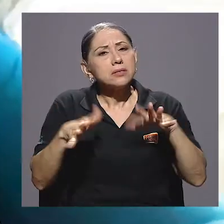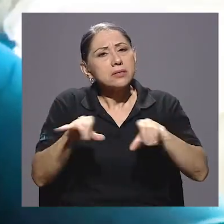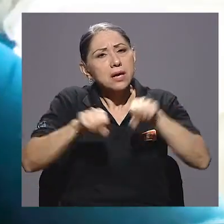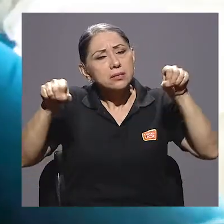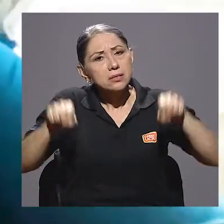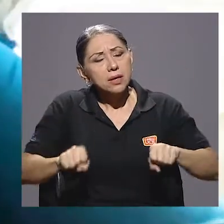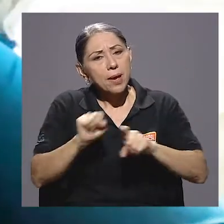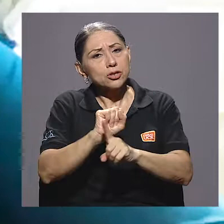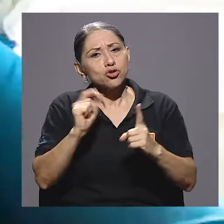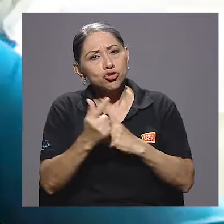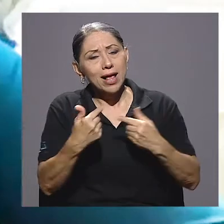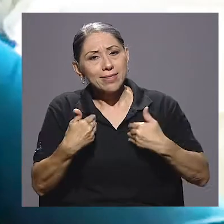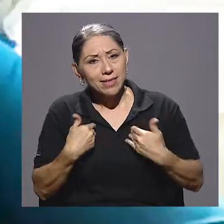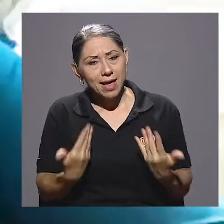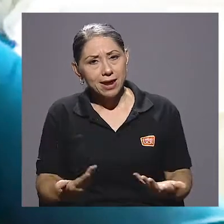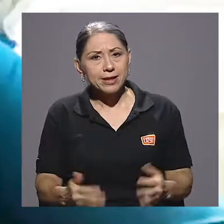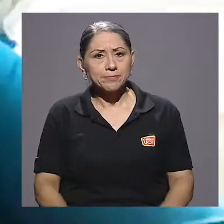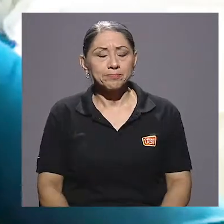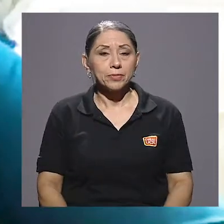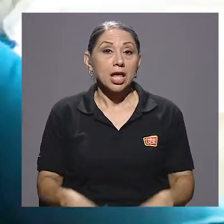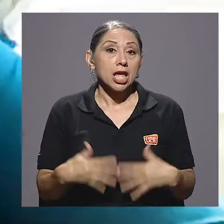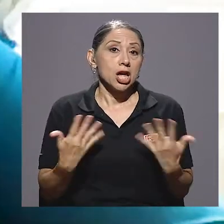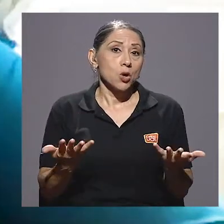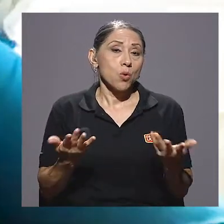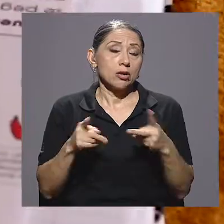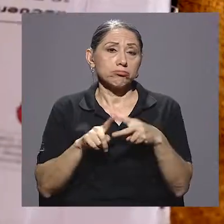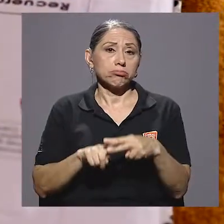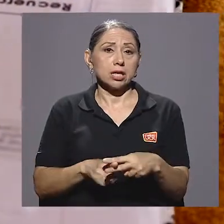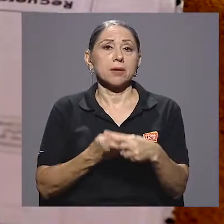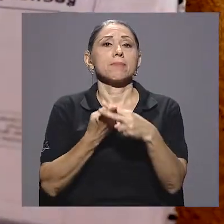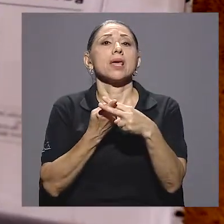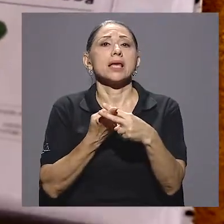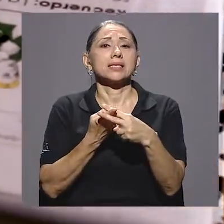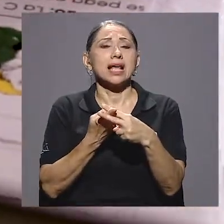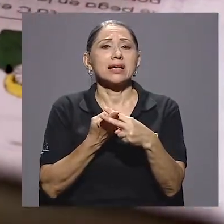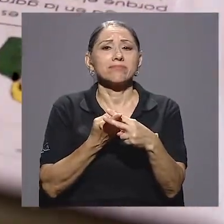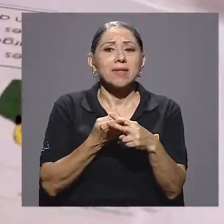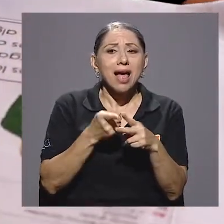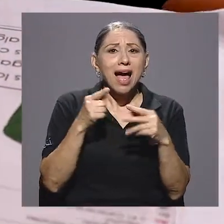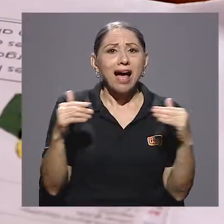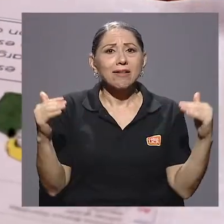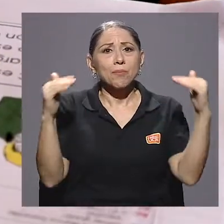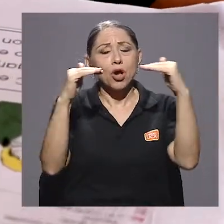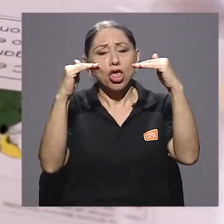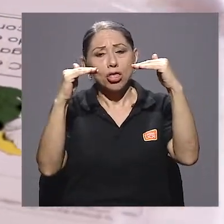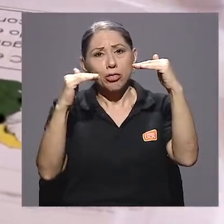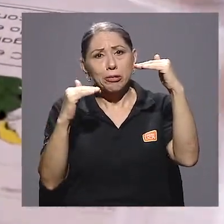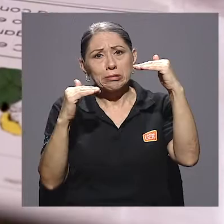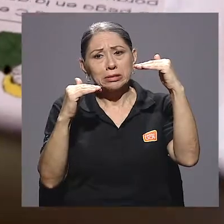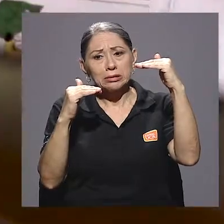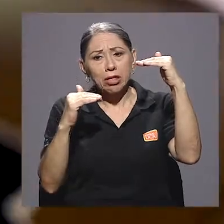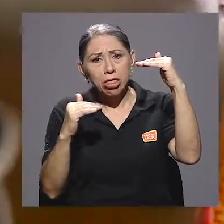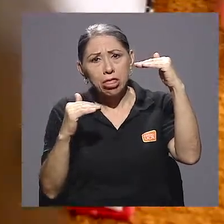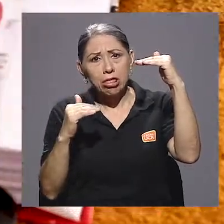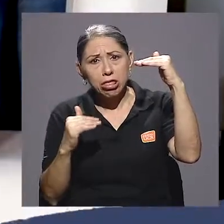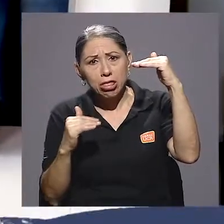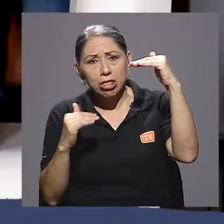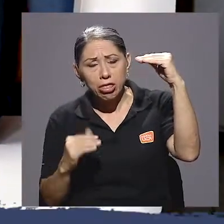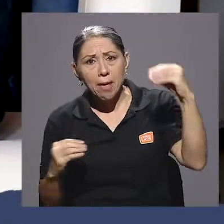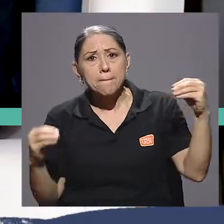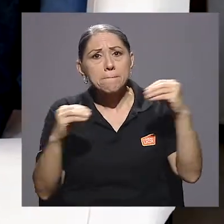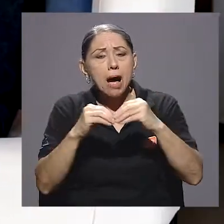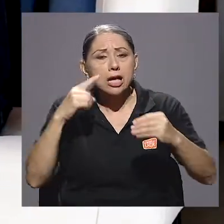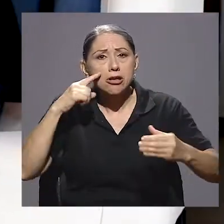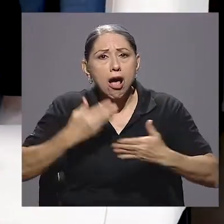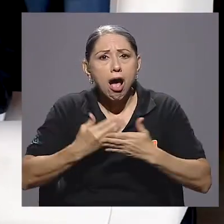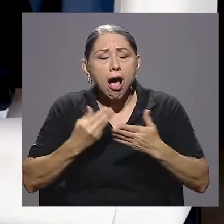Que ya el sistema social tiene y que se empiezan esas yunturas a ser más grandes y más evidentes,